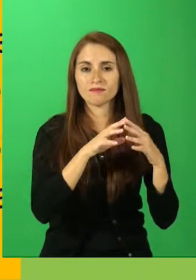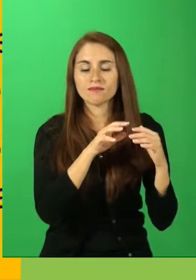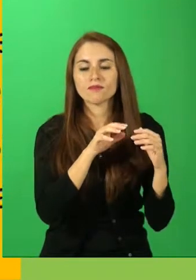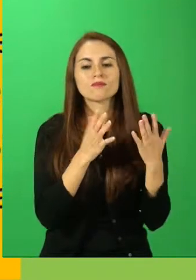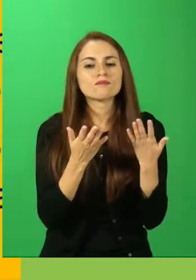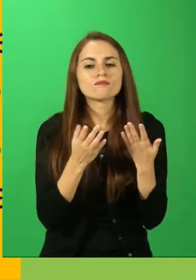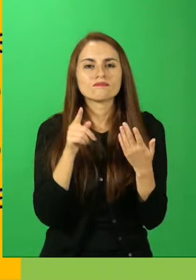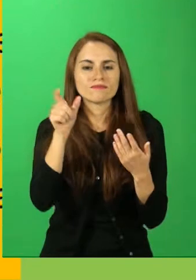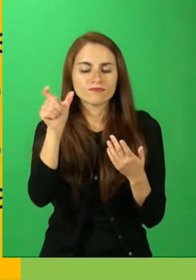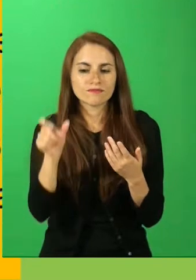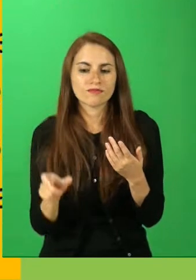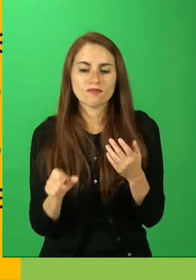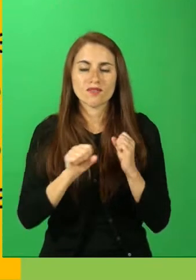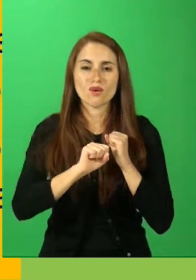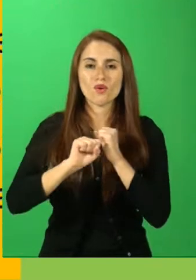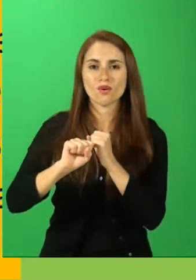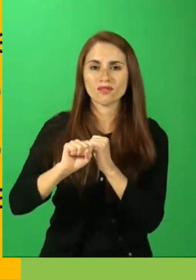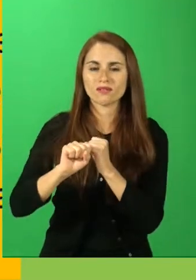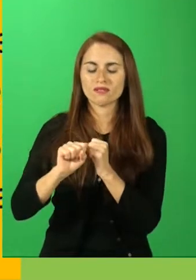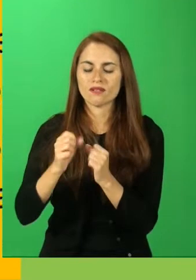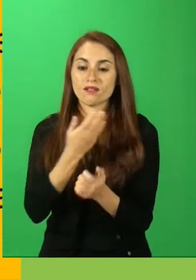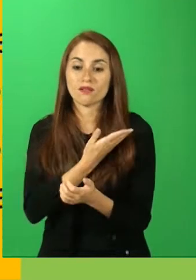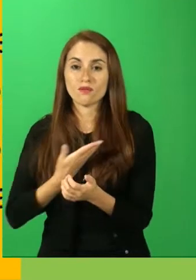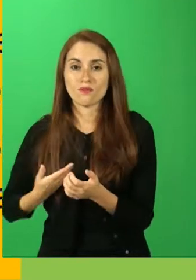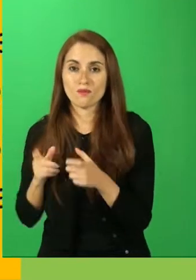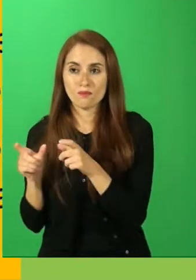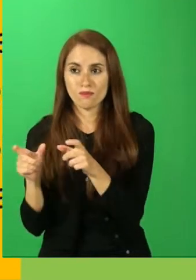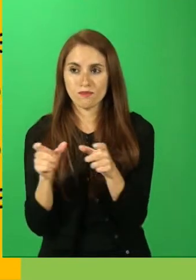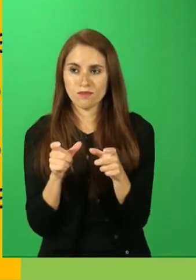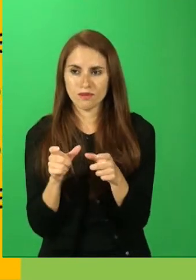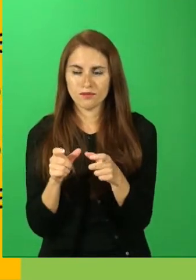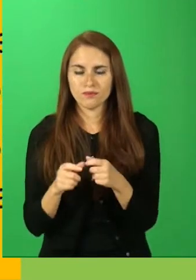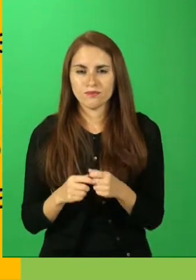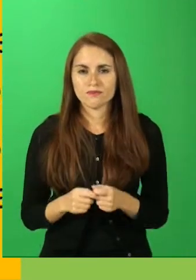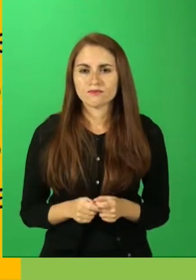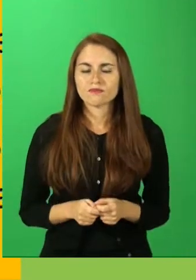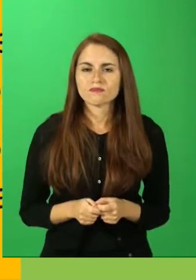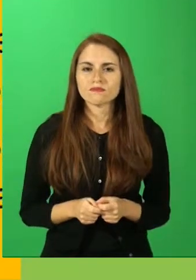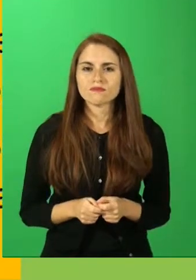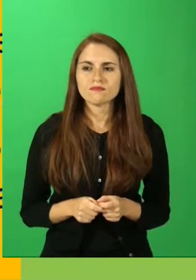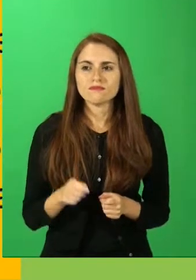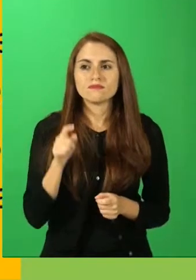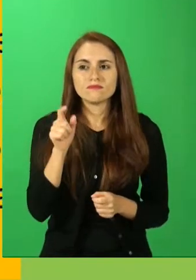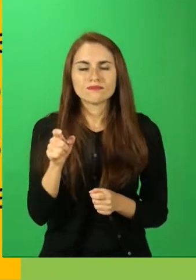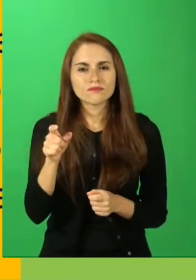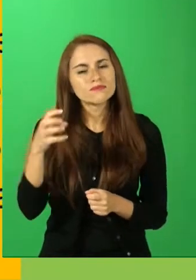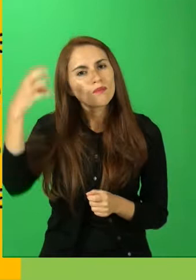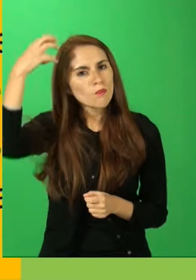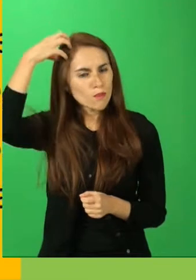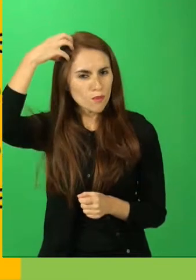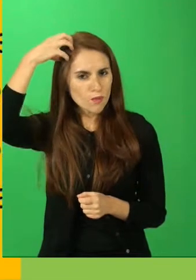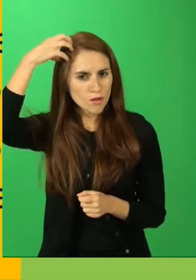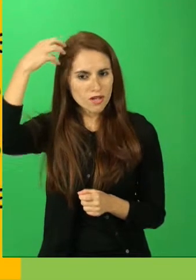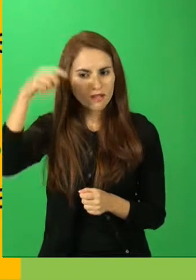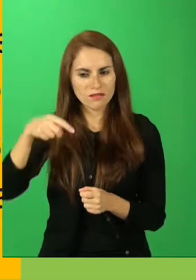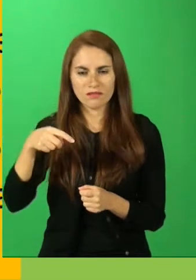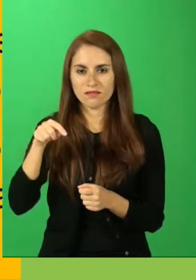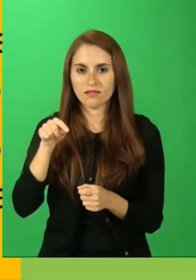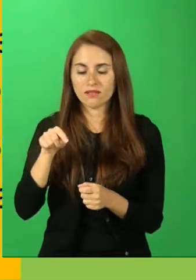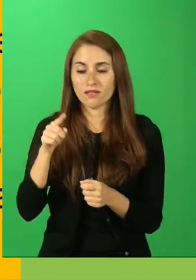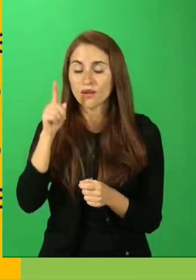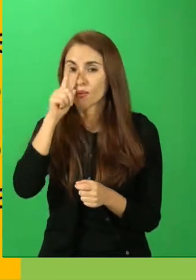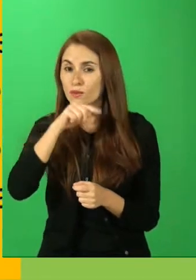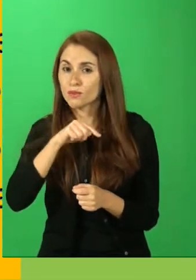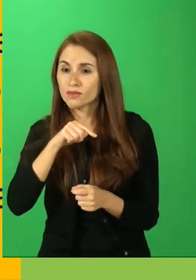régimen de la época. Rusia estuvo gobernado durante mucho tiempo por una monarquía. El último de los